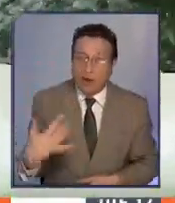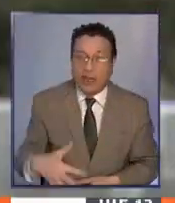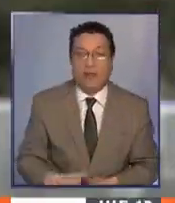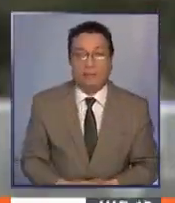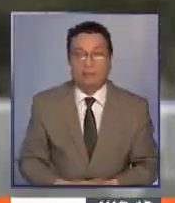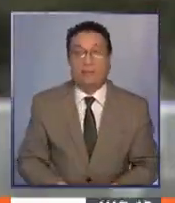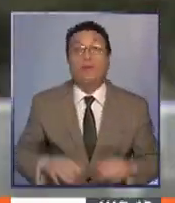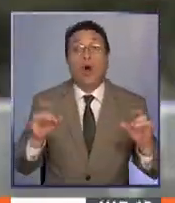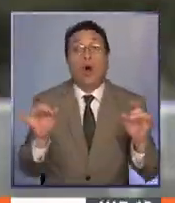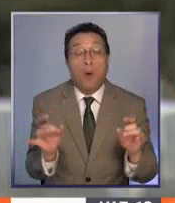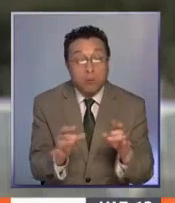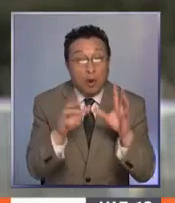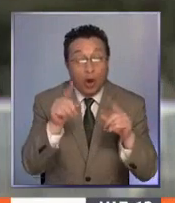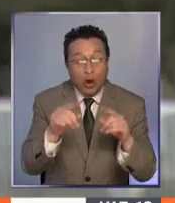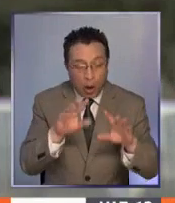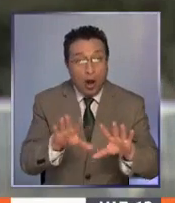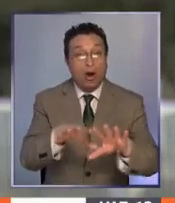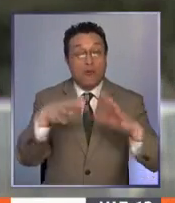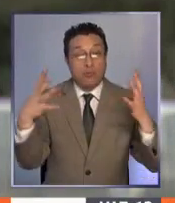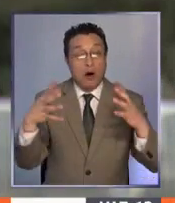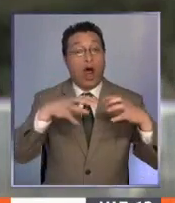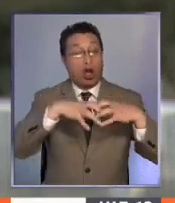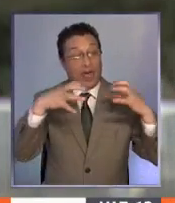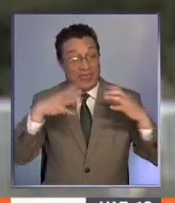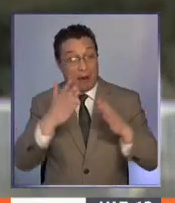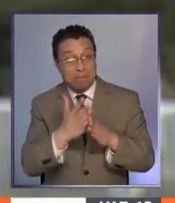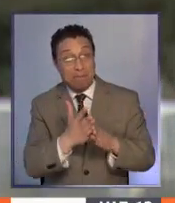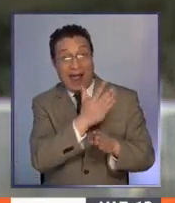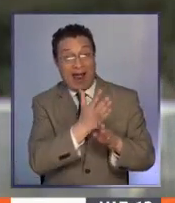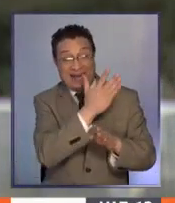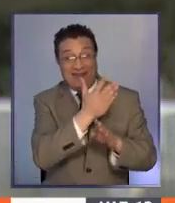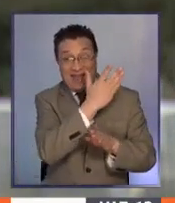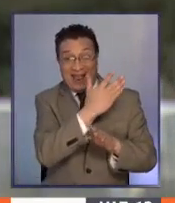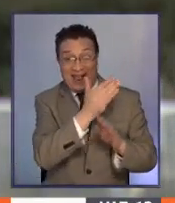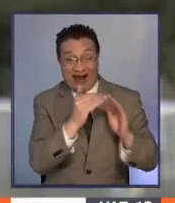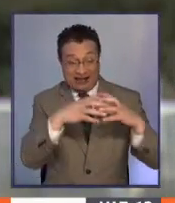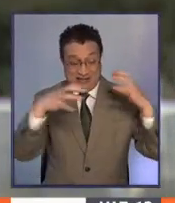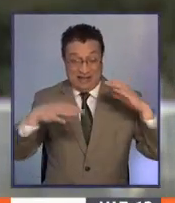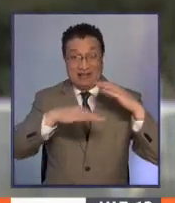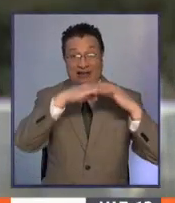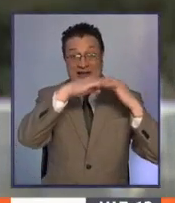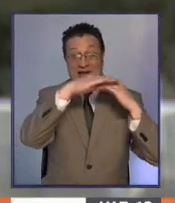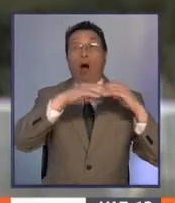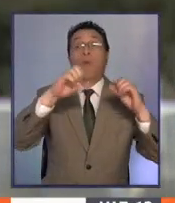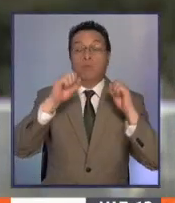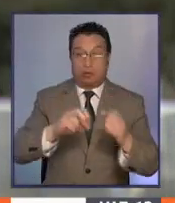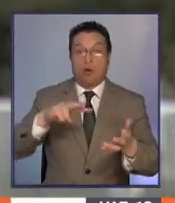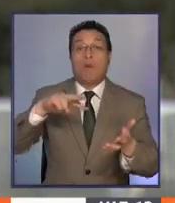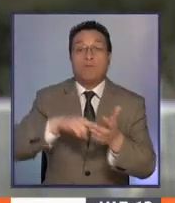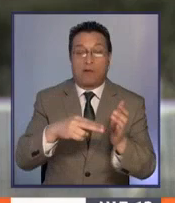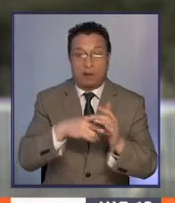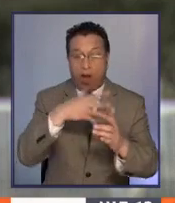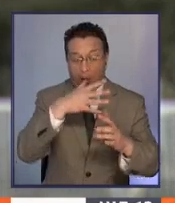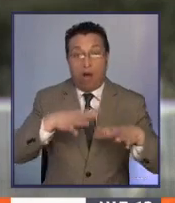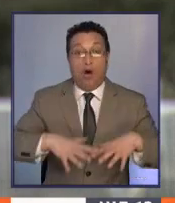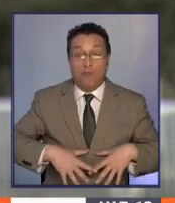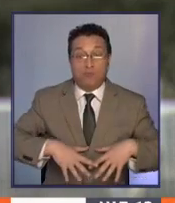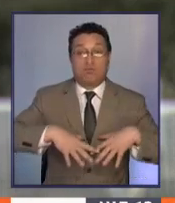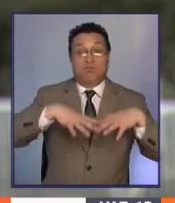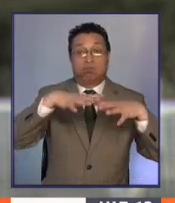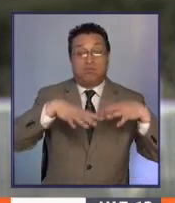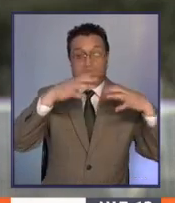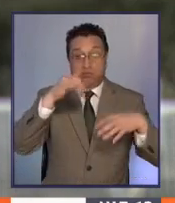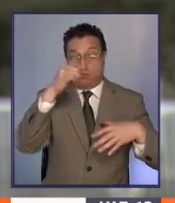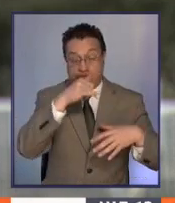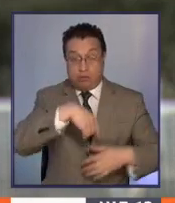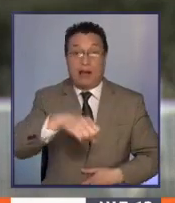se produce este fenómeno cordillera un poco más arriba, puede producir hasta problemas de acopio de agua, digamos, que se enturbia el agua en